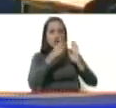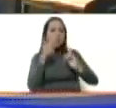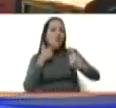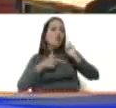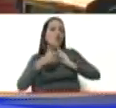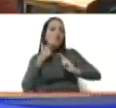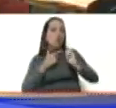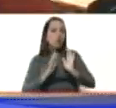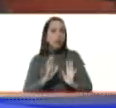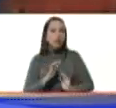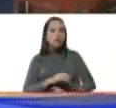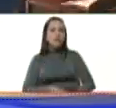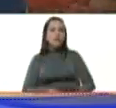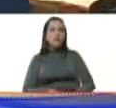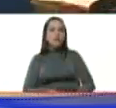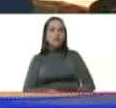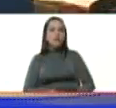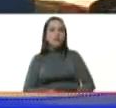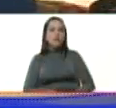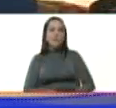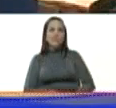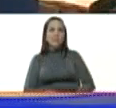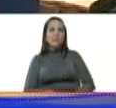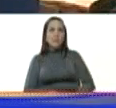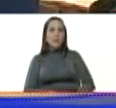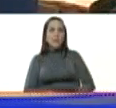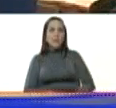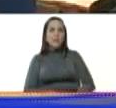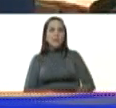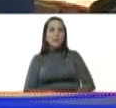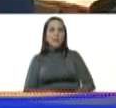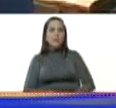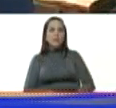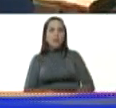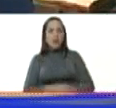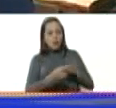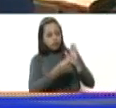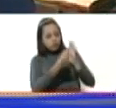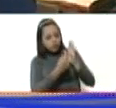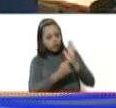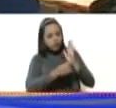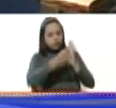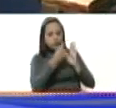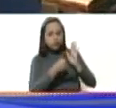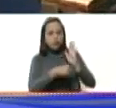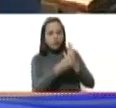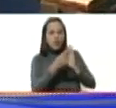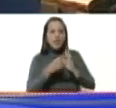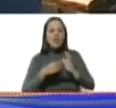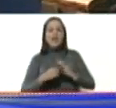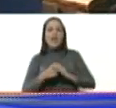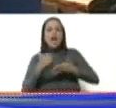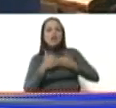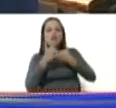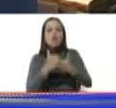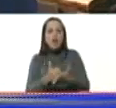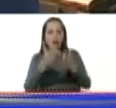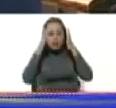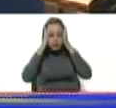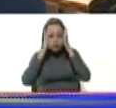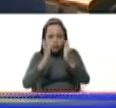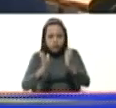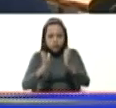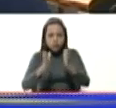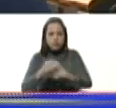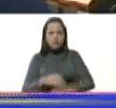colores te va llevando a puntos de relajación. Eso es. Y vas del punto 9, llaman así, de dilatación hasta el punto